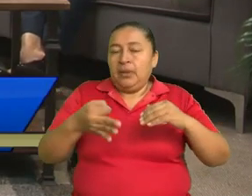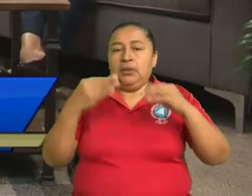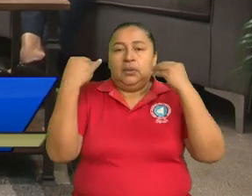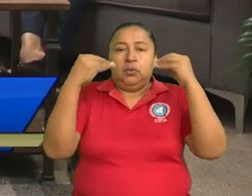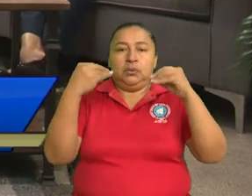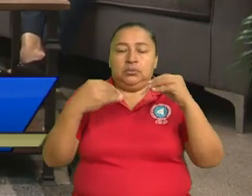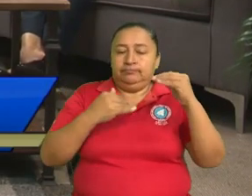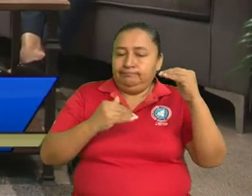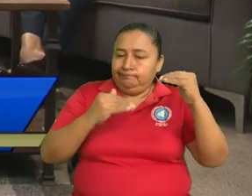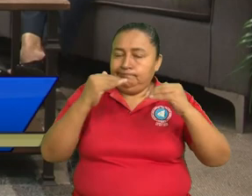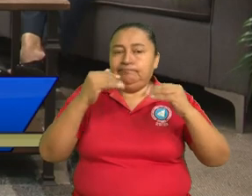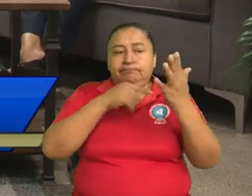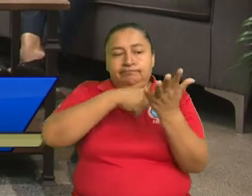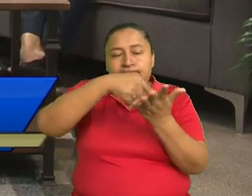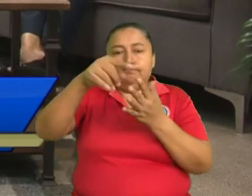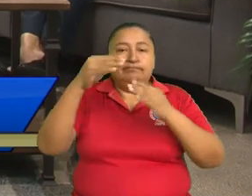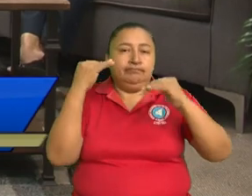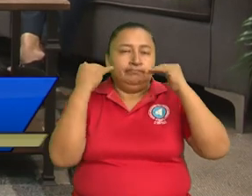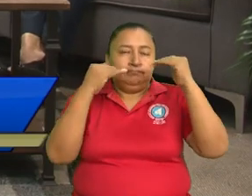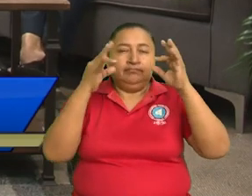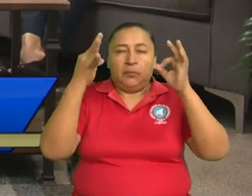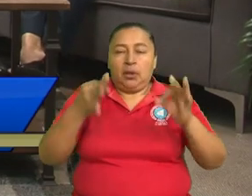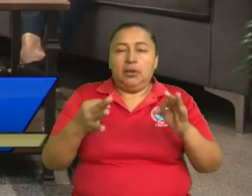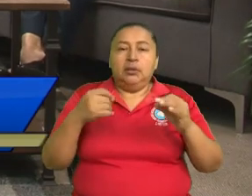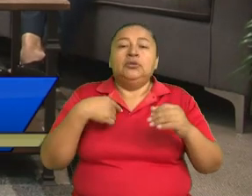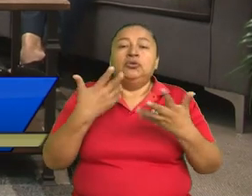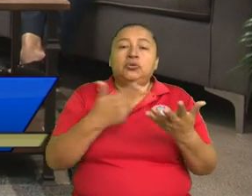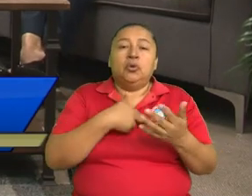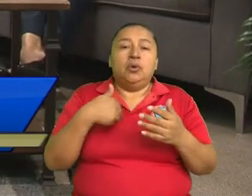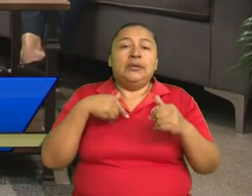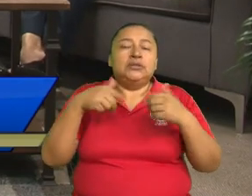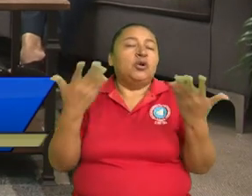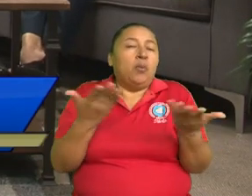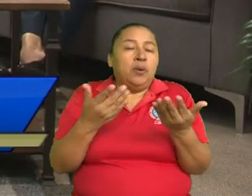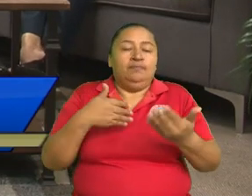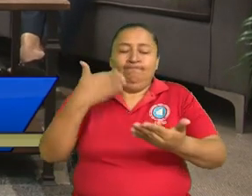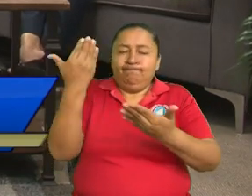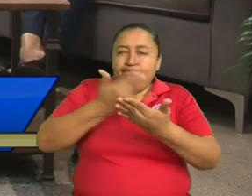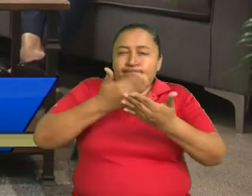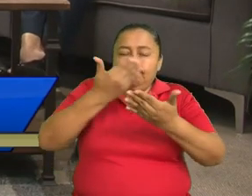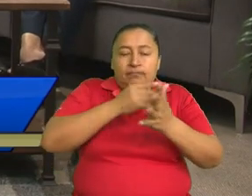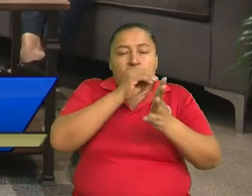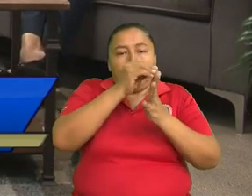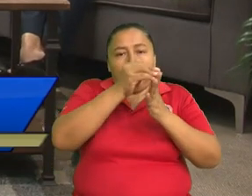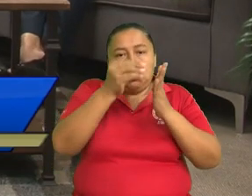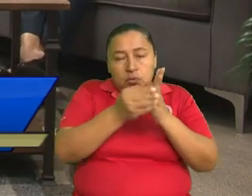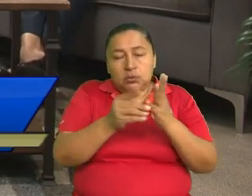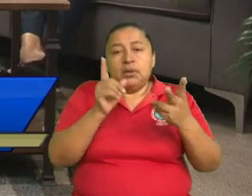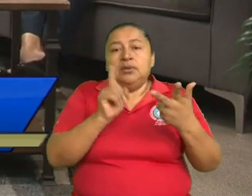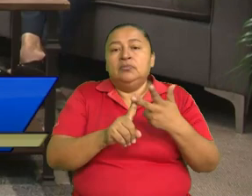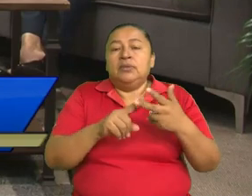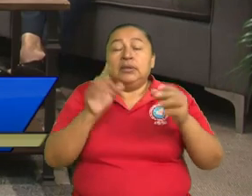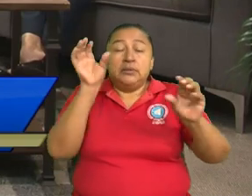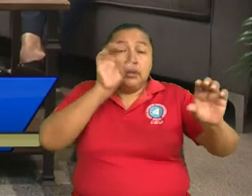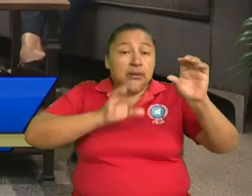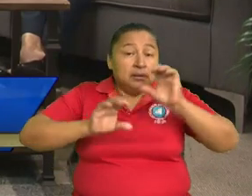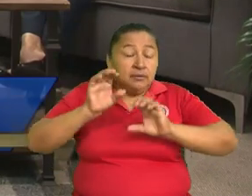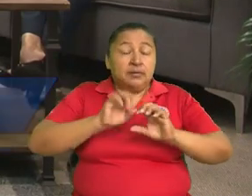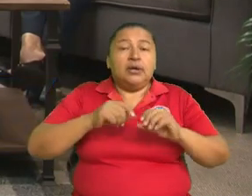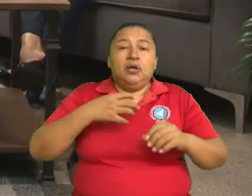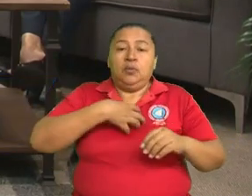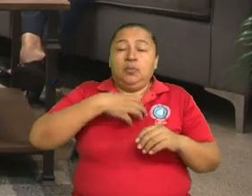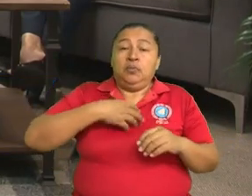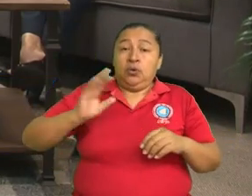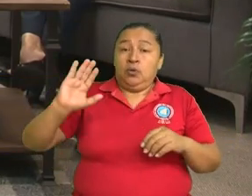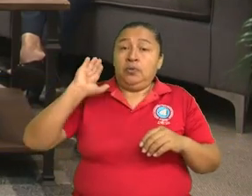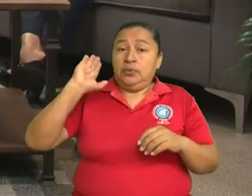Estándares de calidad son fundamentales y eso solo lo da la preparación pedagógica, la preparación científica, el compromiso